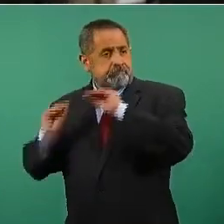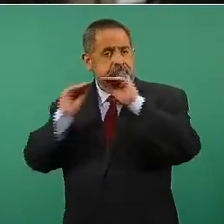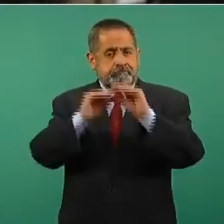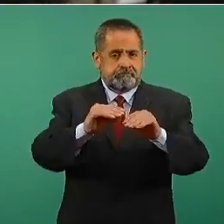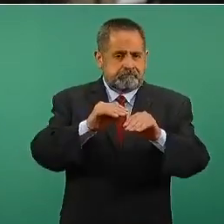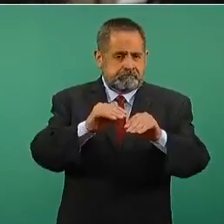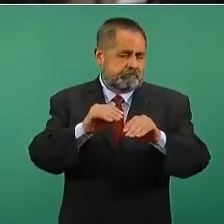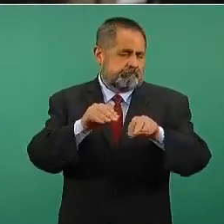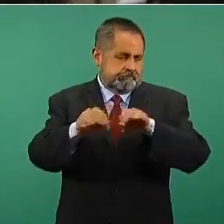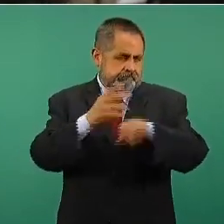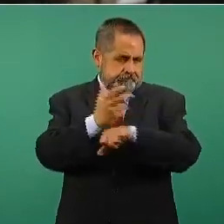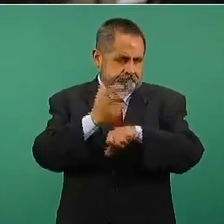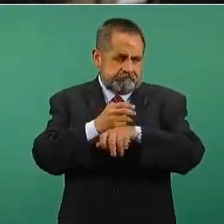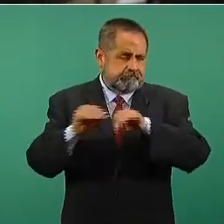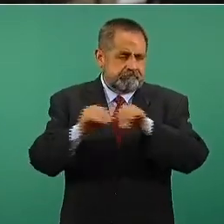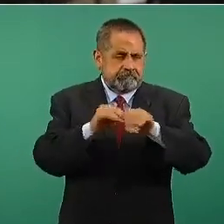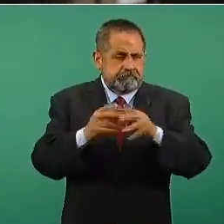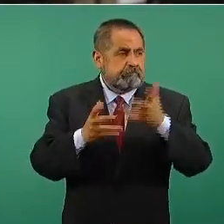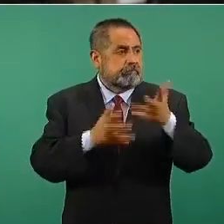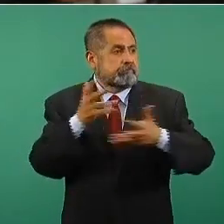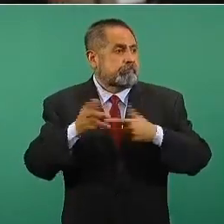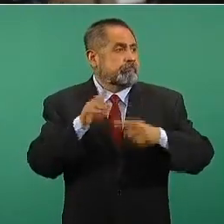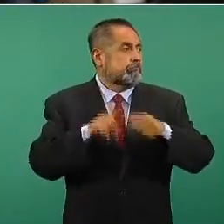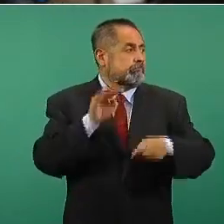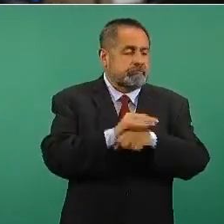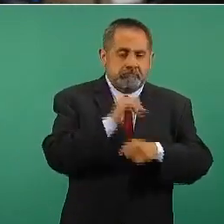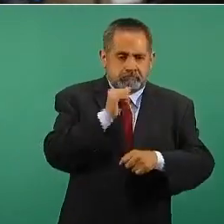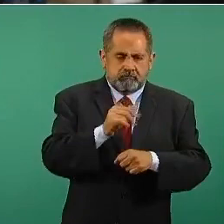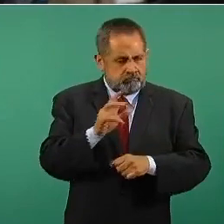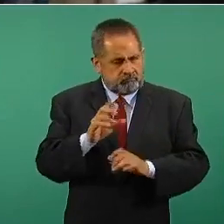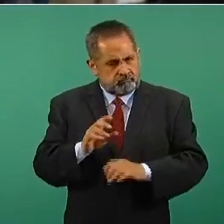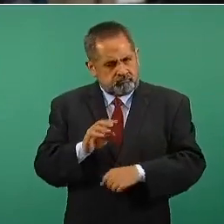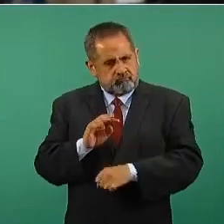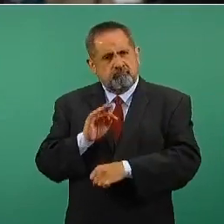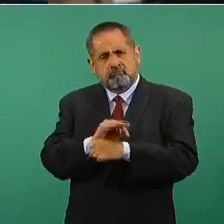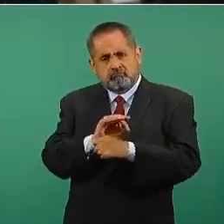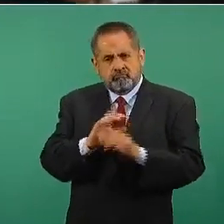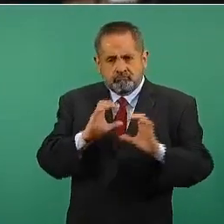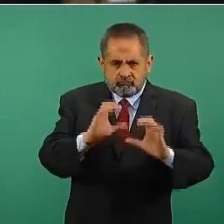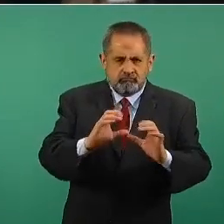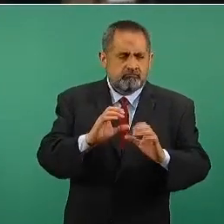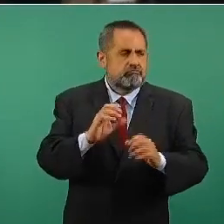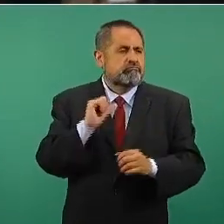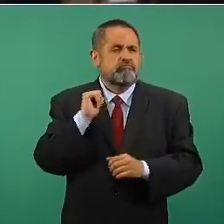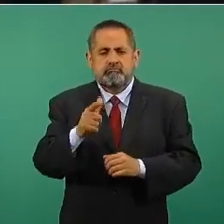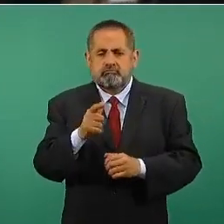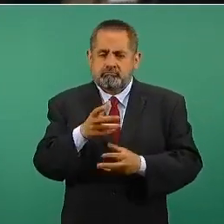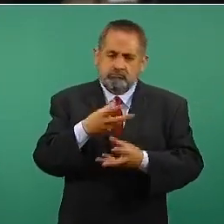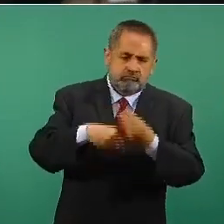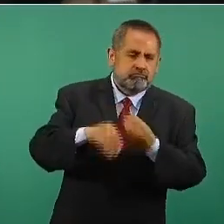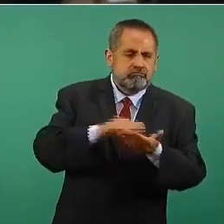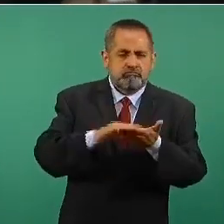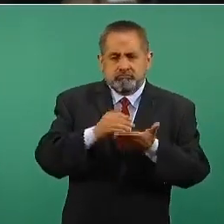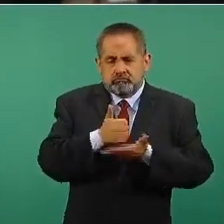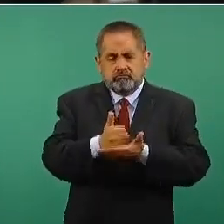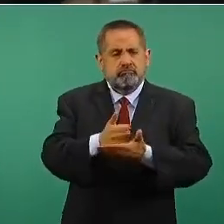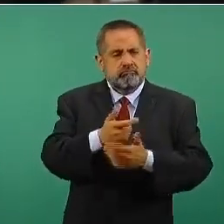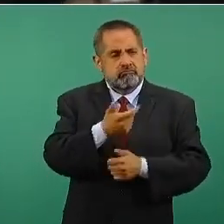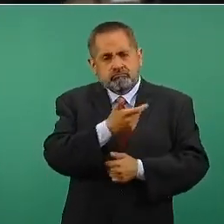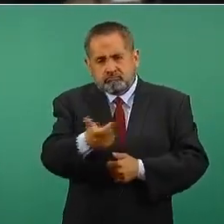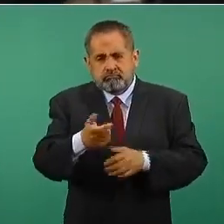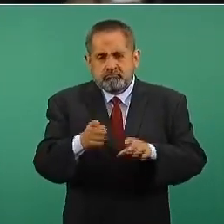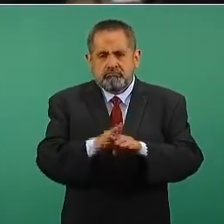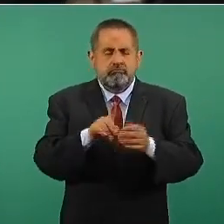Estados Unidos, no queden desprotegidos, que se les pueda resarcir el daño, que se les pueda ayudar incluso